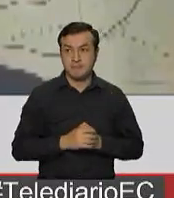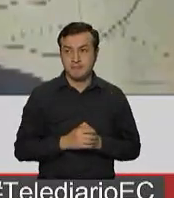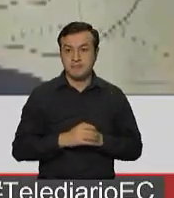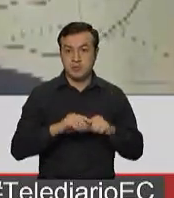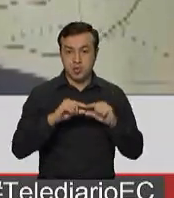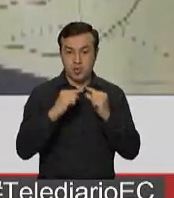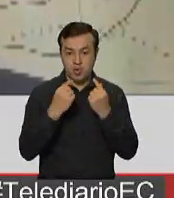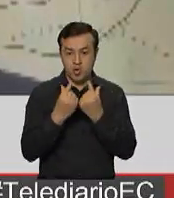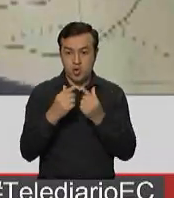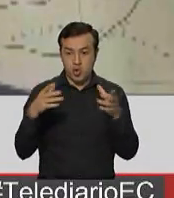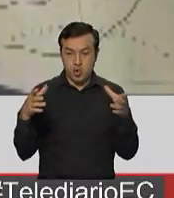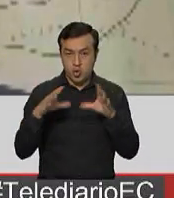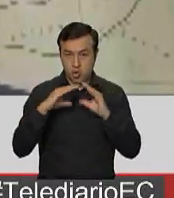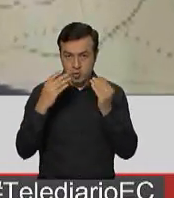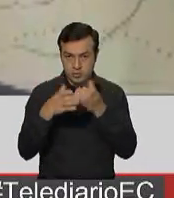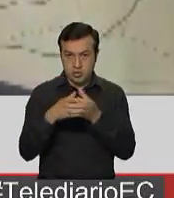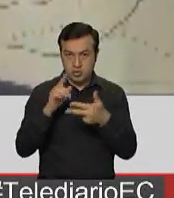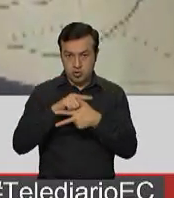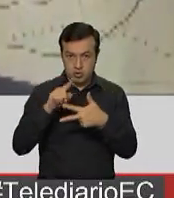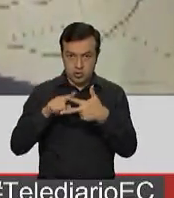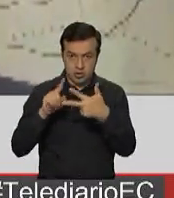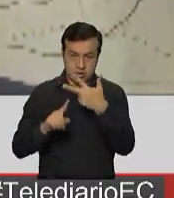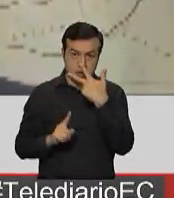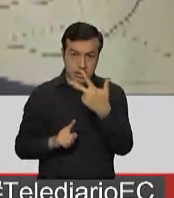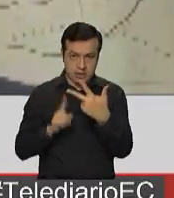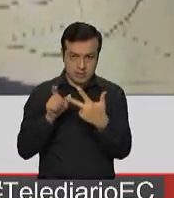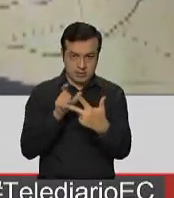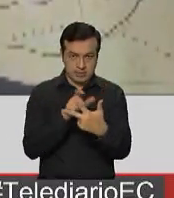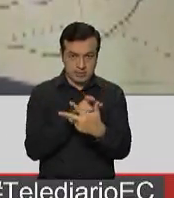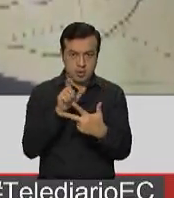conformar una comisión tripartita,